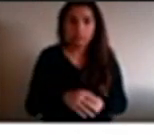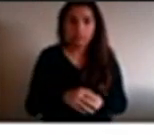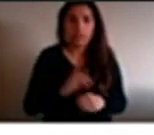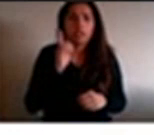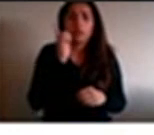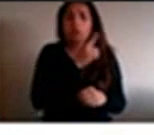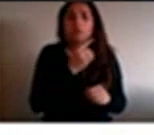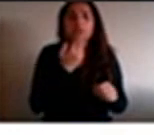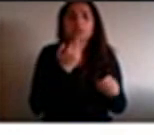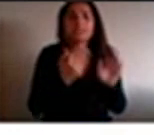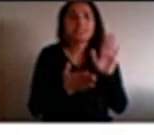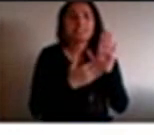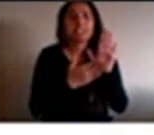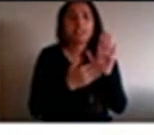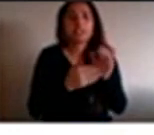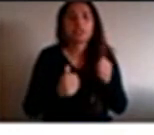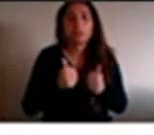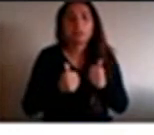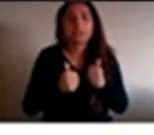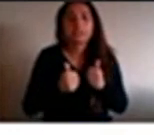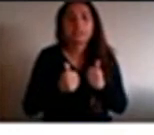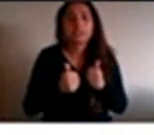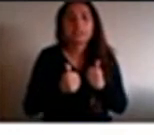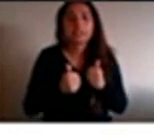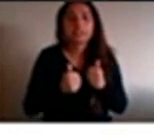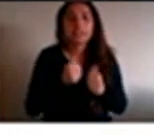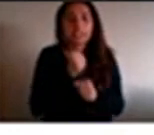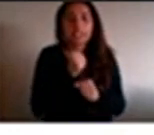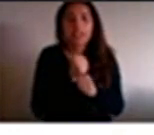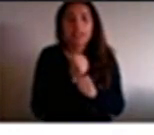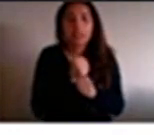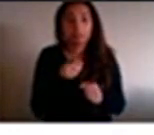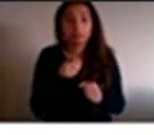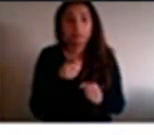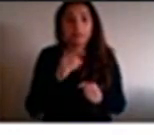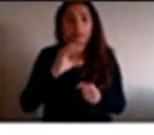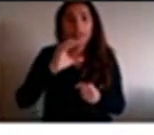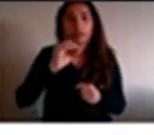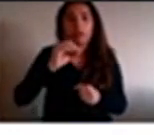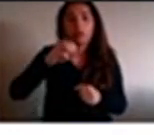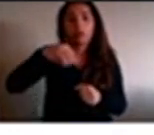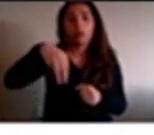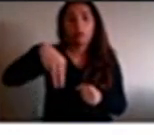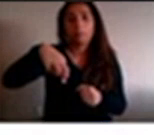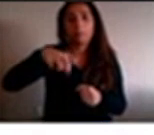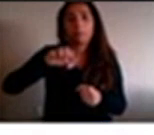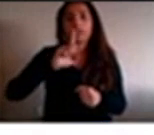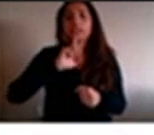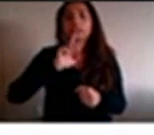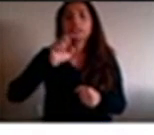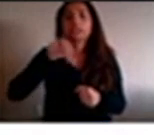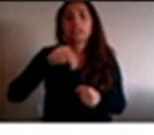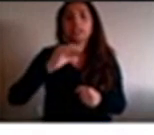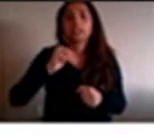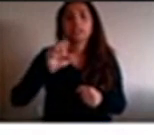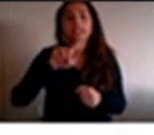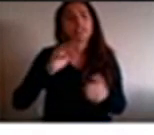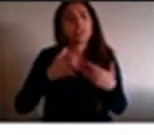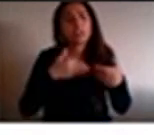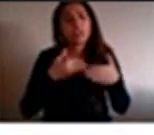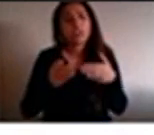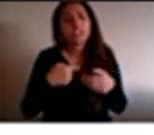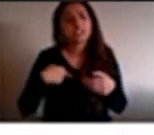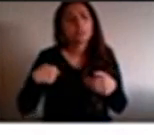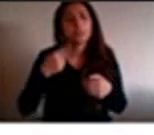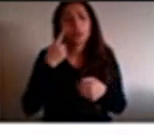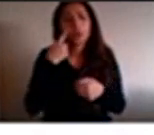laborales que lleva nuestro Sistema Nacional de Certificación de Competencias, que se denomina Chile Valora. Si hacemos un poco